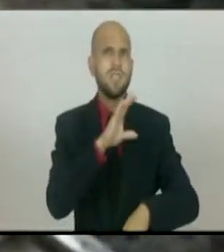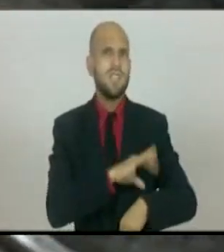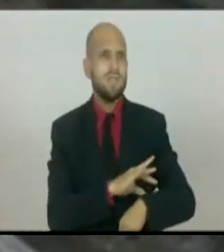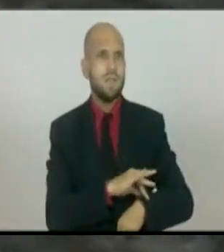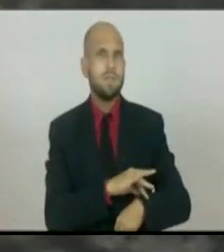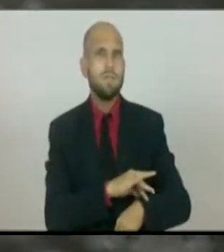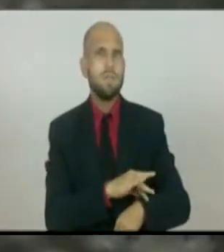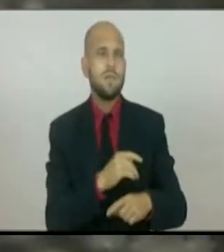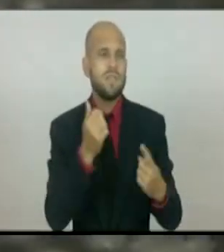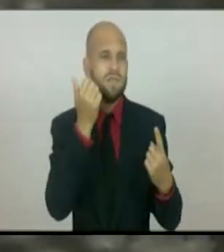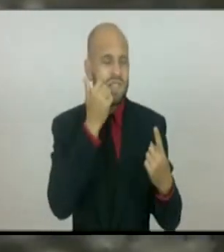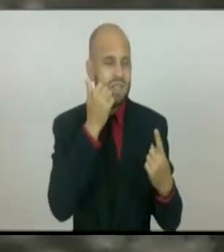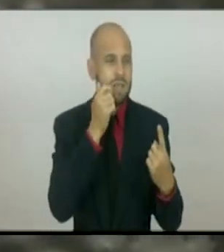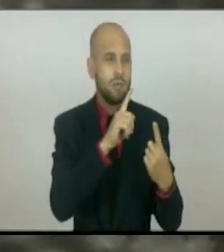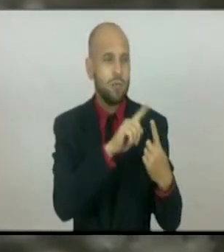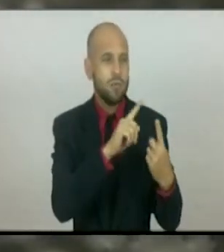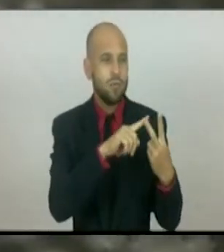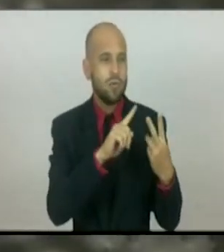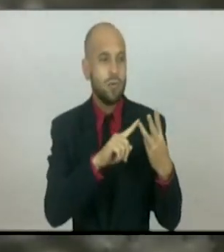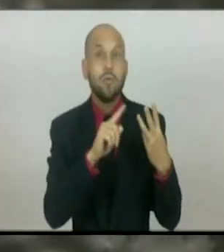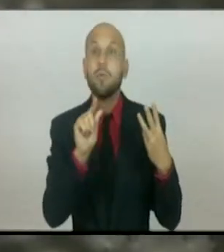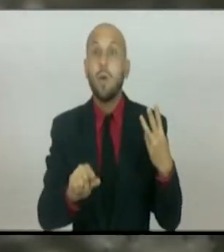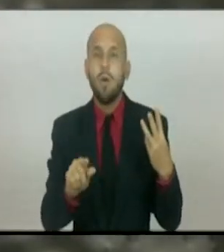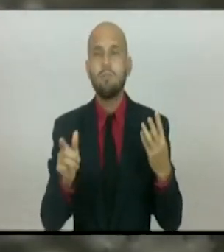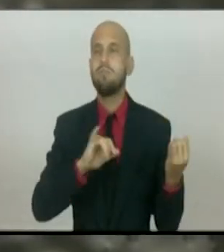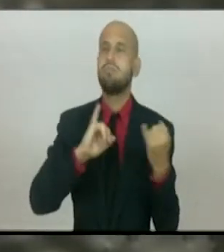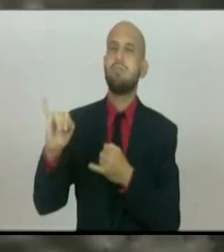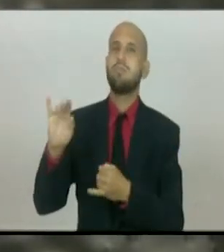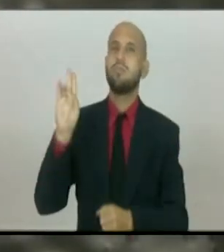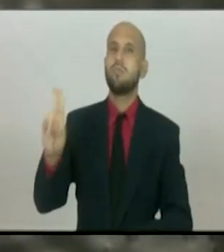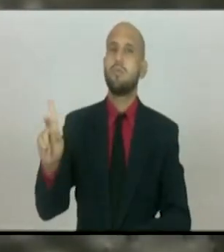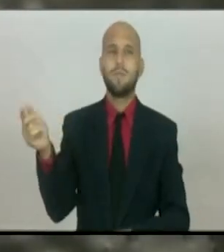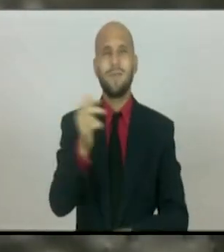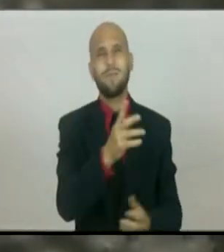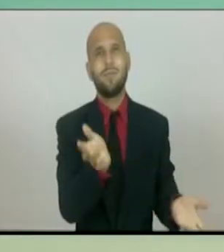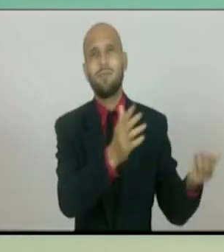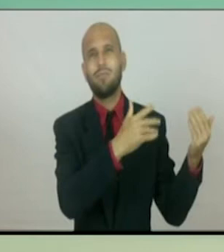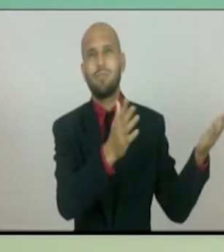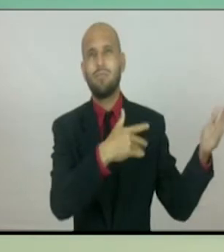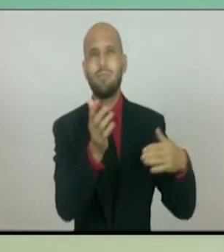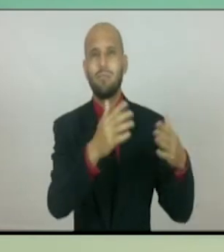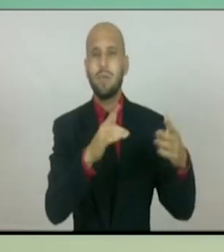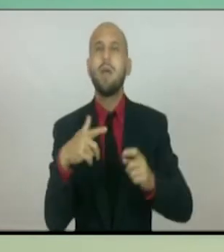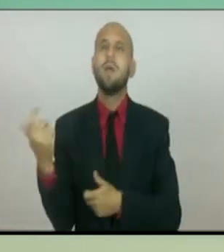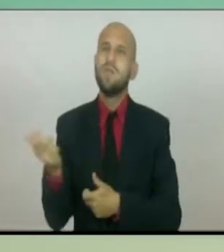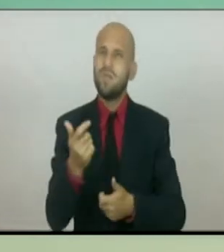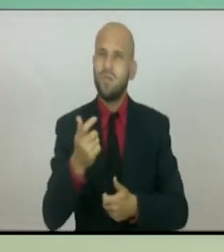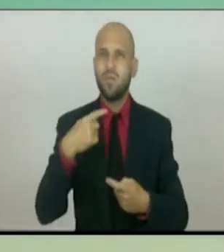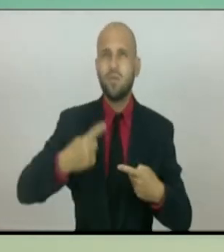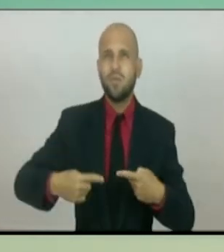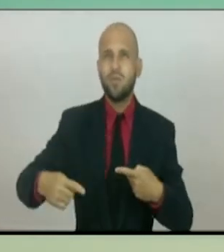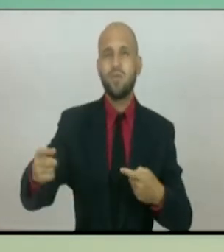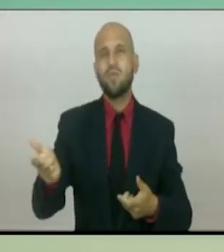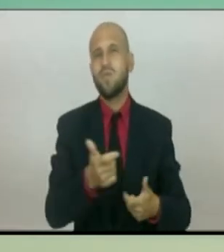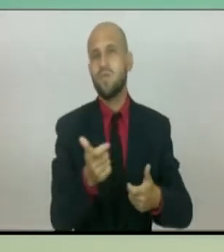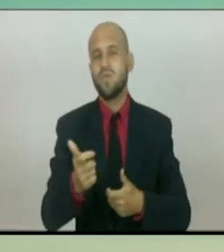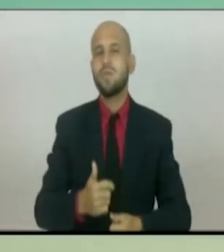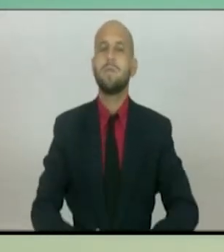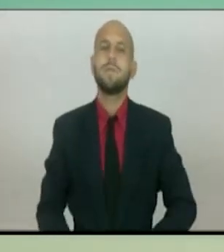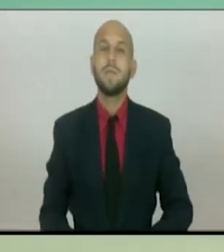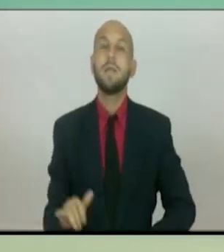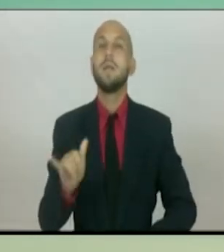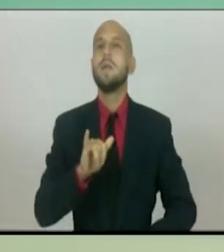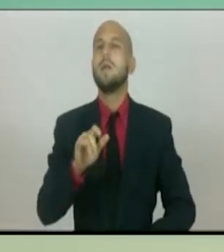de más de 2 casos de dengue. Nos apoyan también los compañeros de acueducto, porque bueno, es importante en